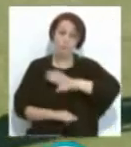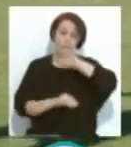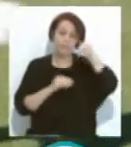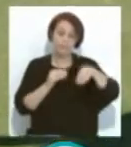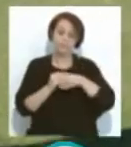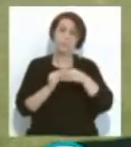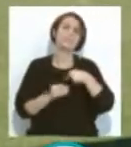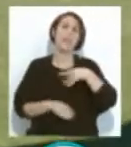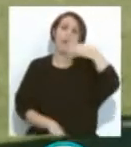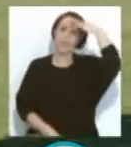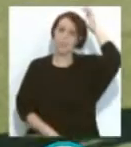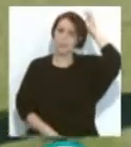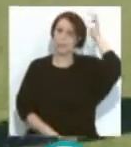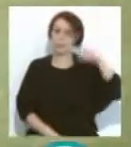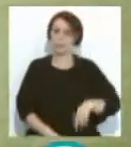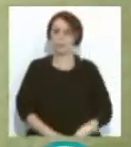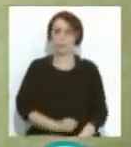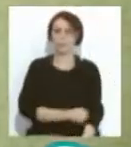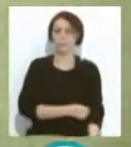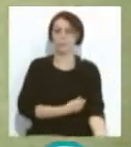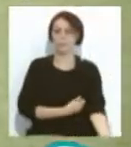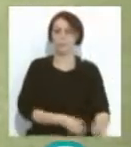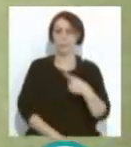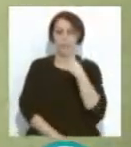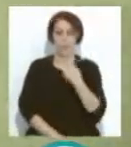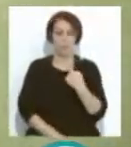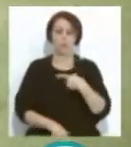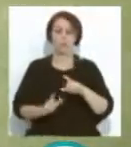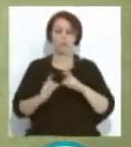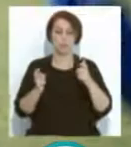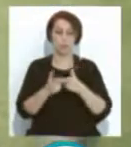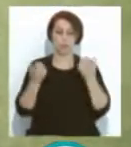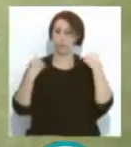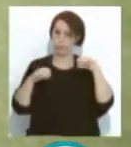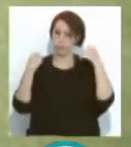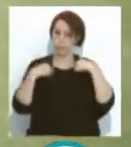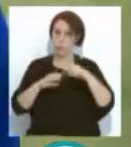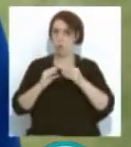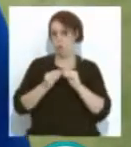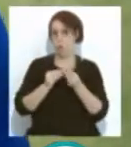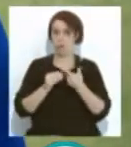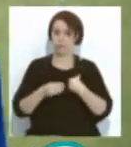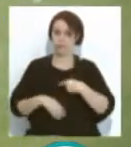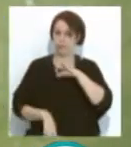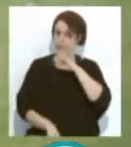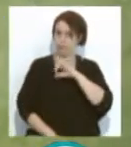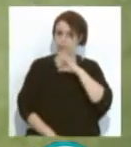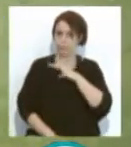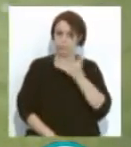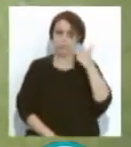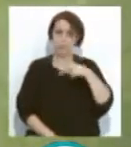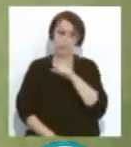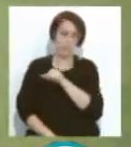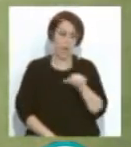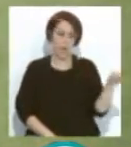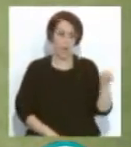Jeremías Ledesma. Como decimos, el equipo ha entrenado de una forma muy, muy satisfactoria durante toda la